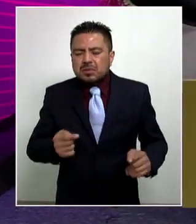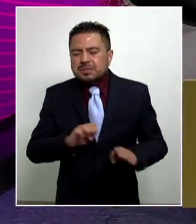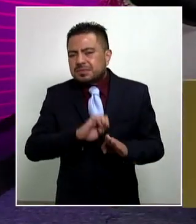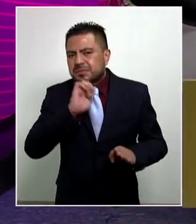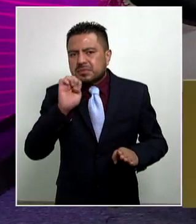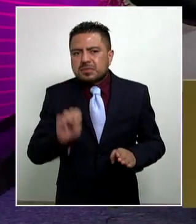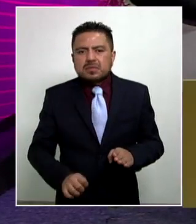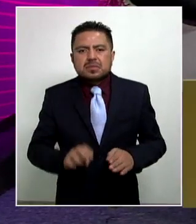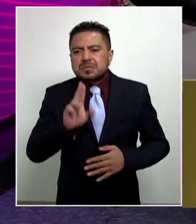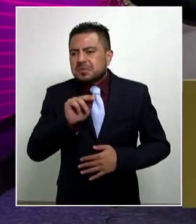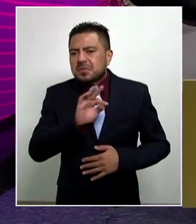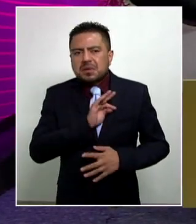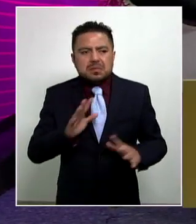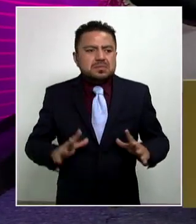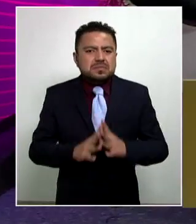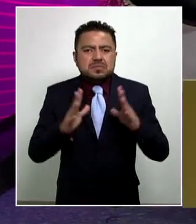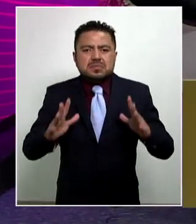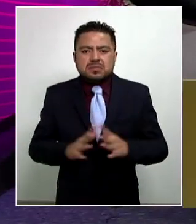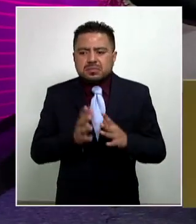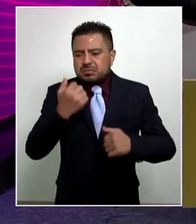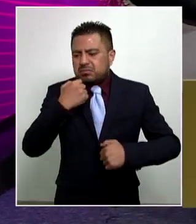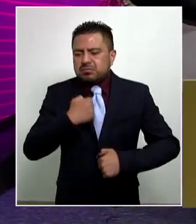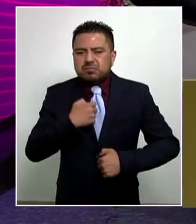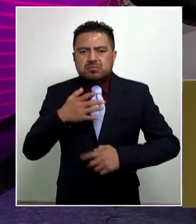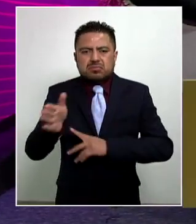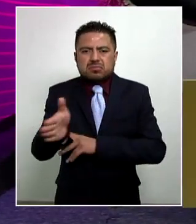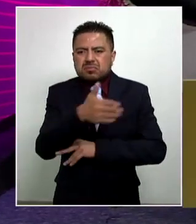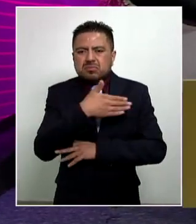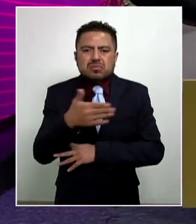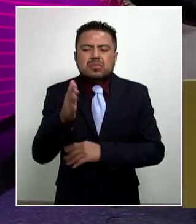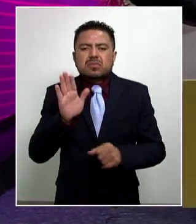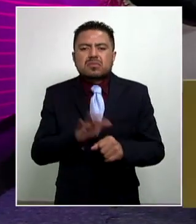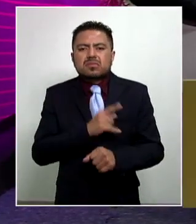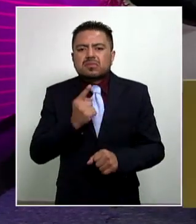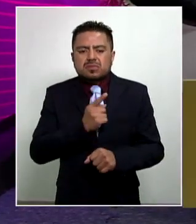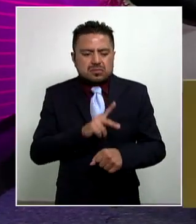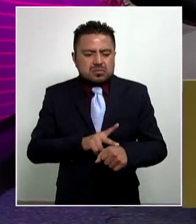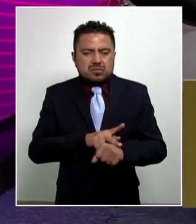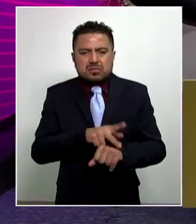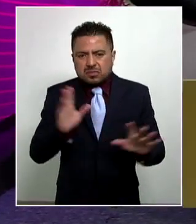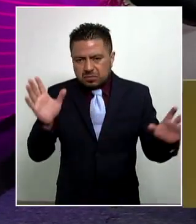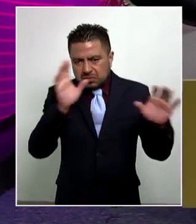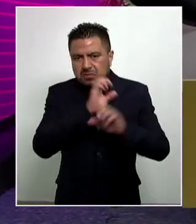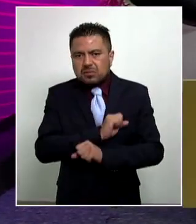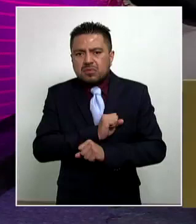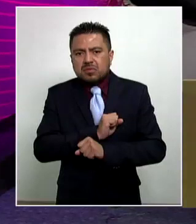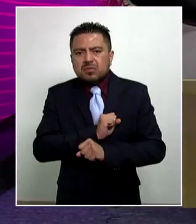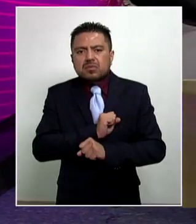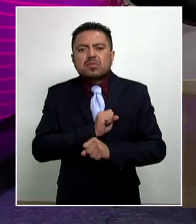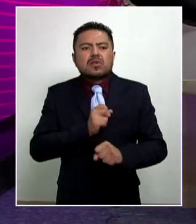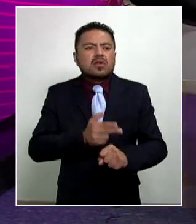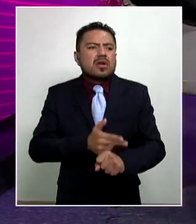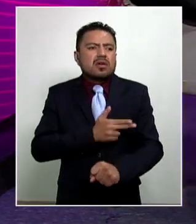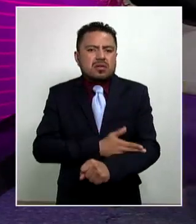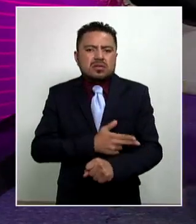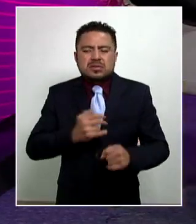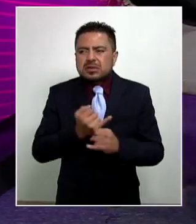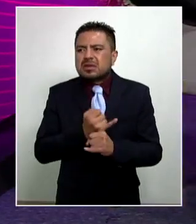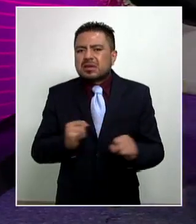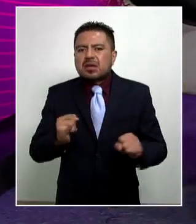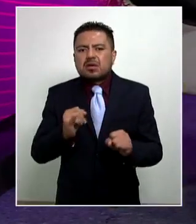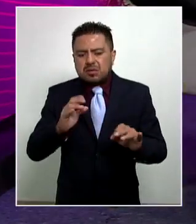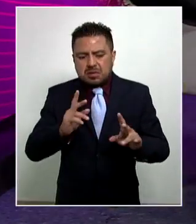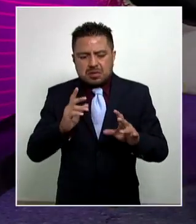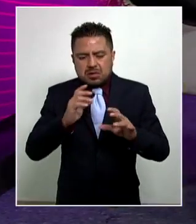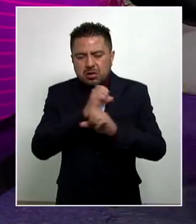ejemplo, ¿no? Que no pueden participar en escolta de la escuela porque tienen la piel muy oscura y los héroes patrios, pues, no eran de piel